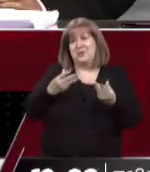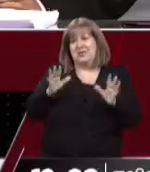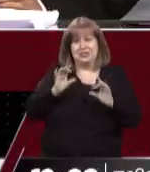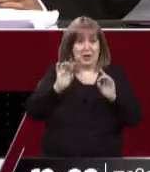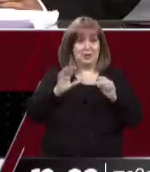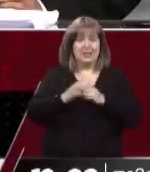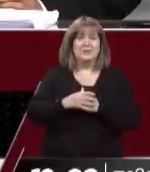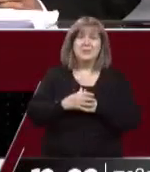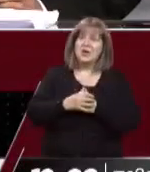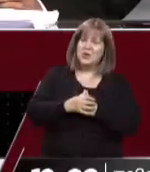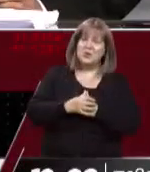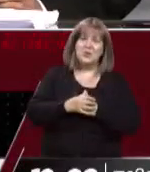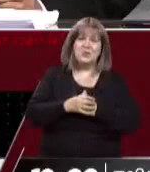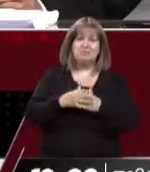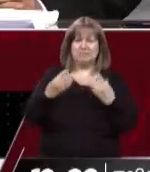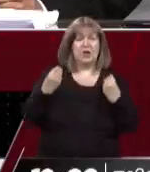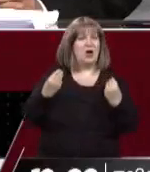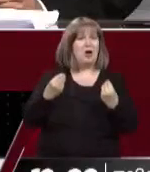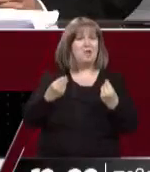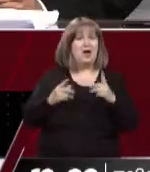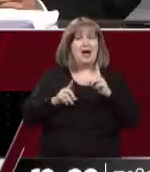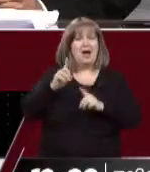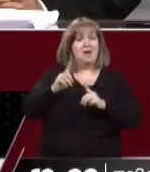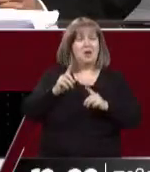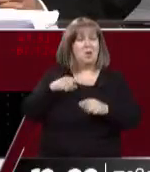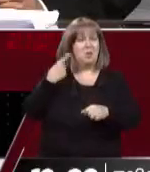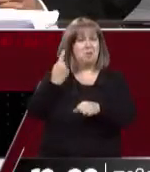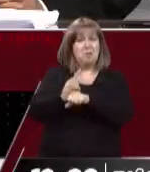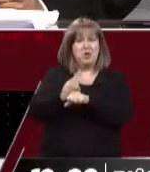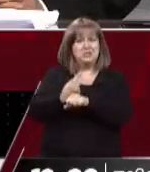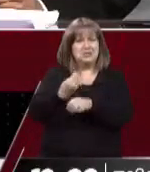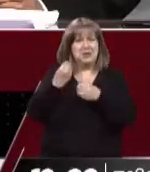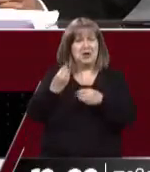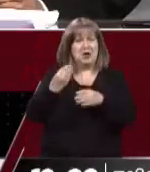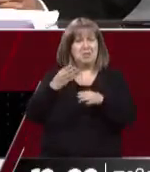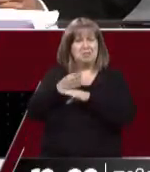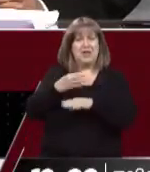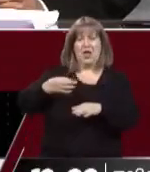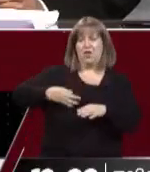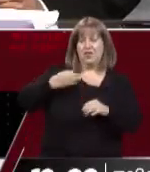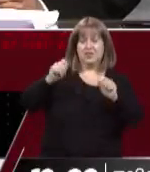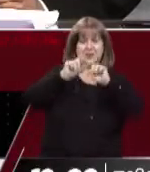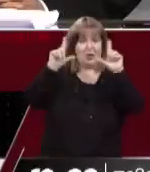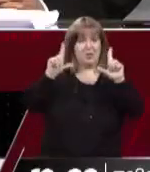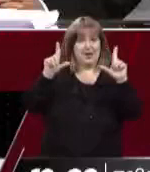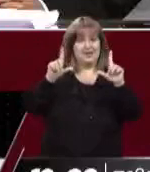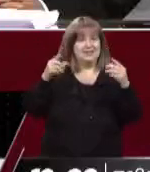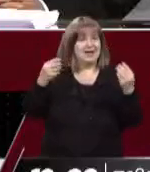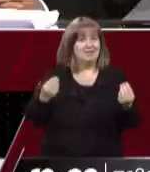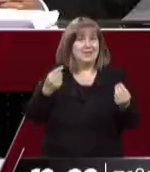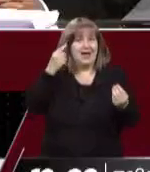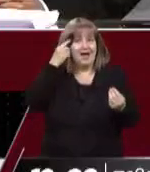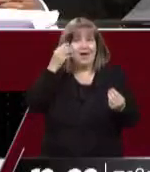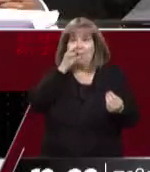¿Viste cuando uno dice hay cosas que son imposibles? Y esto te demuestra que no hay nada imposible. La vida te puede sorprender de tantas maneras que uno no se